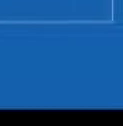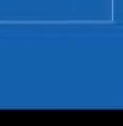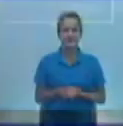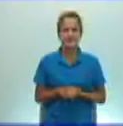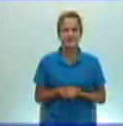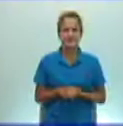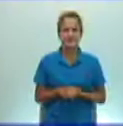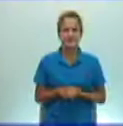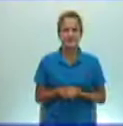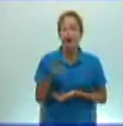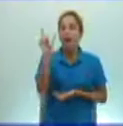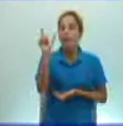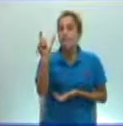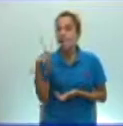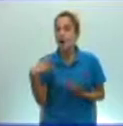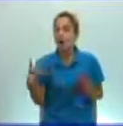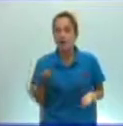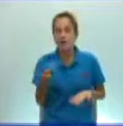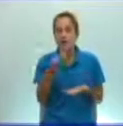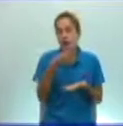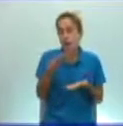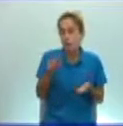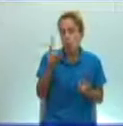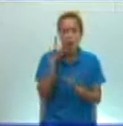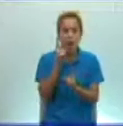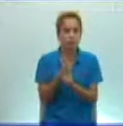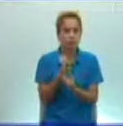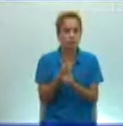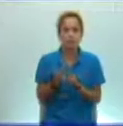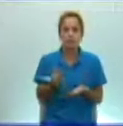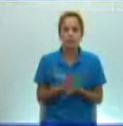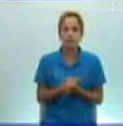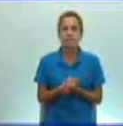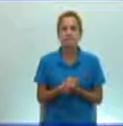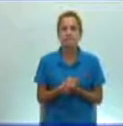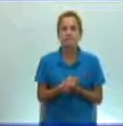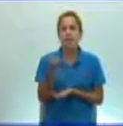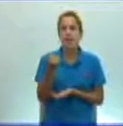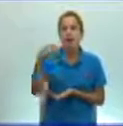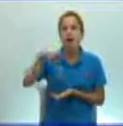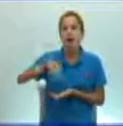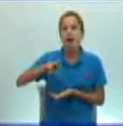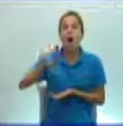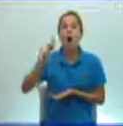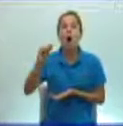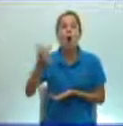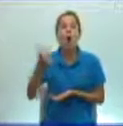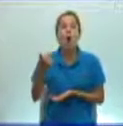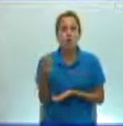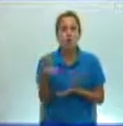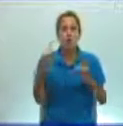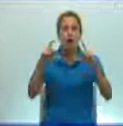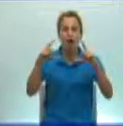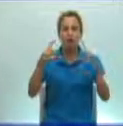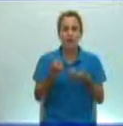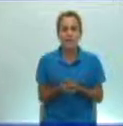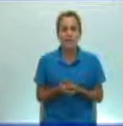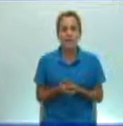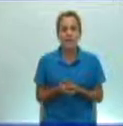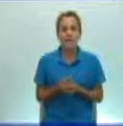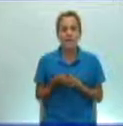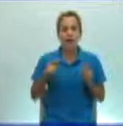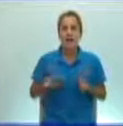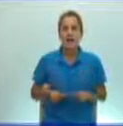Entre las palabras que pudieron haber encontrado, en el caso de las agudas, en ese fragmento